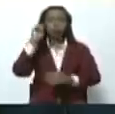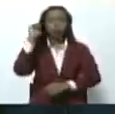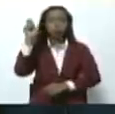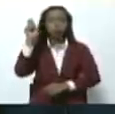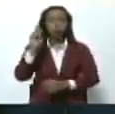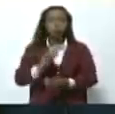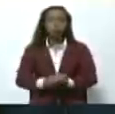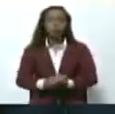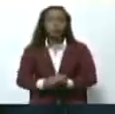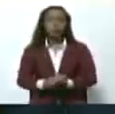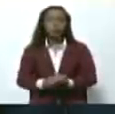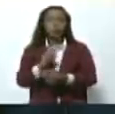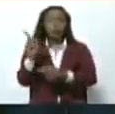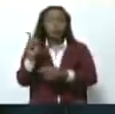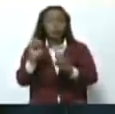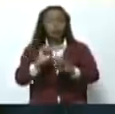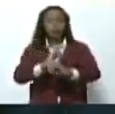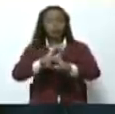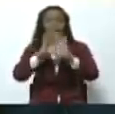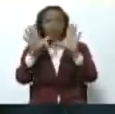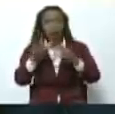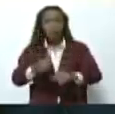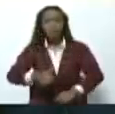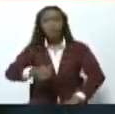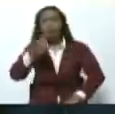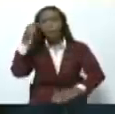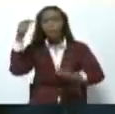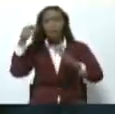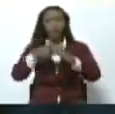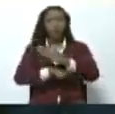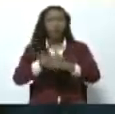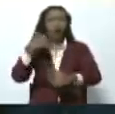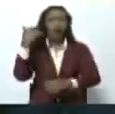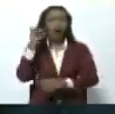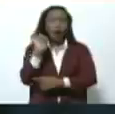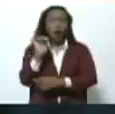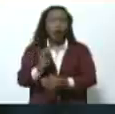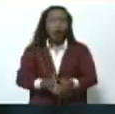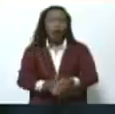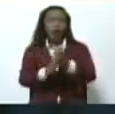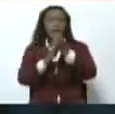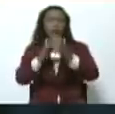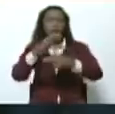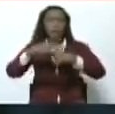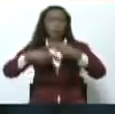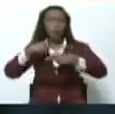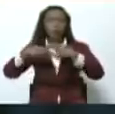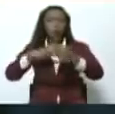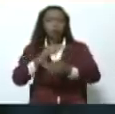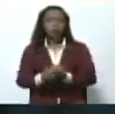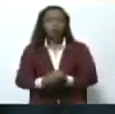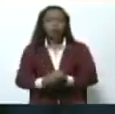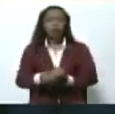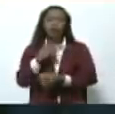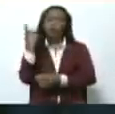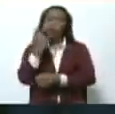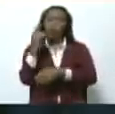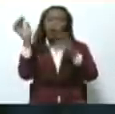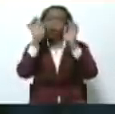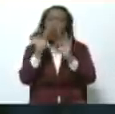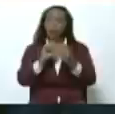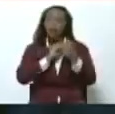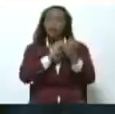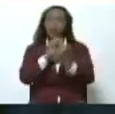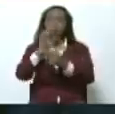y es la convicción más profunda que tenemos como líderes revolucionarios. Solo por la vía del diálogo,